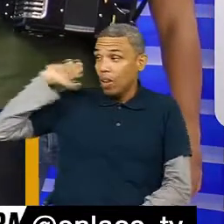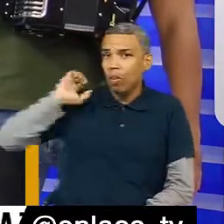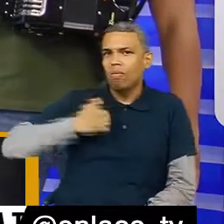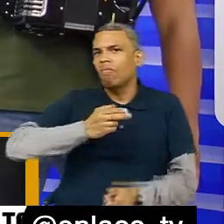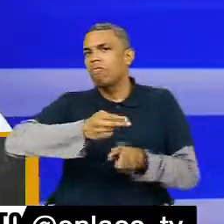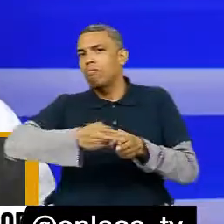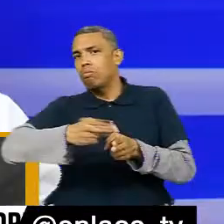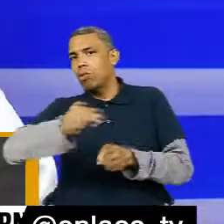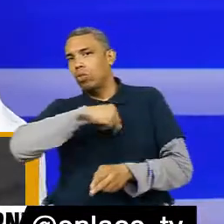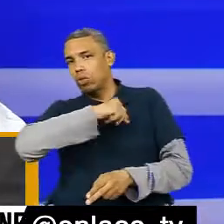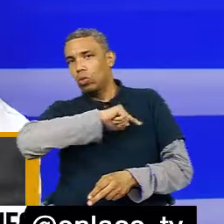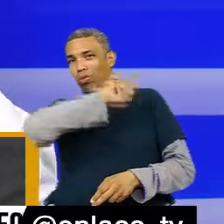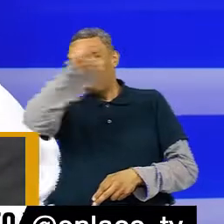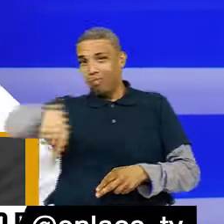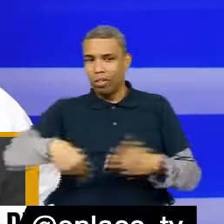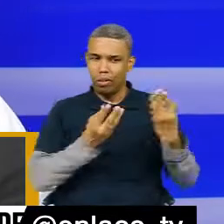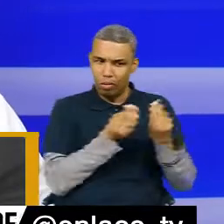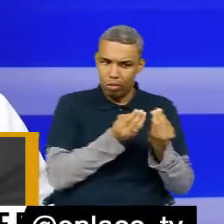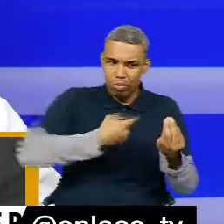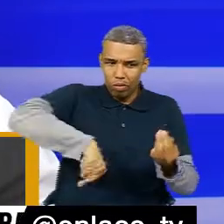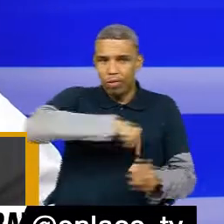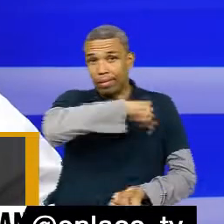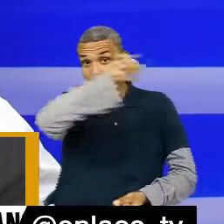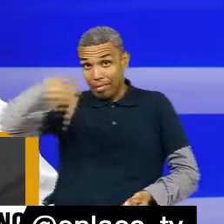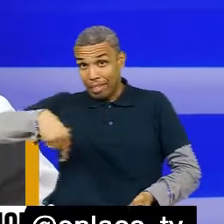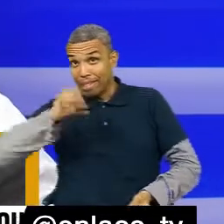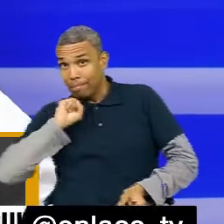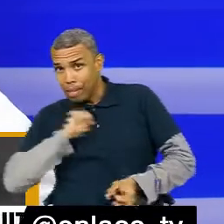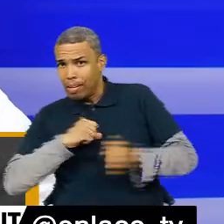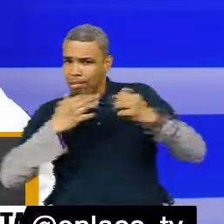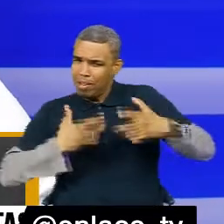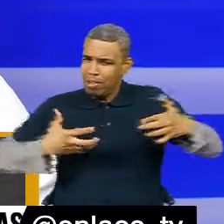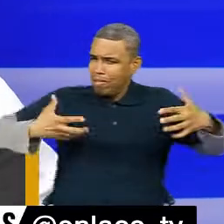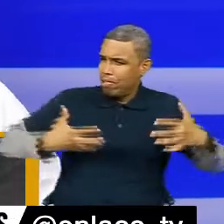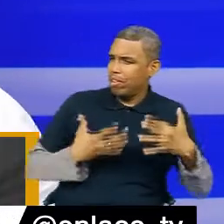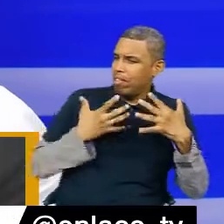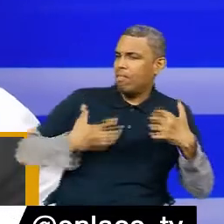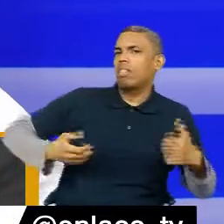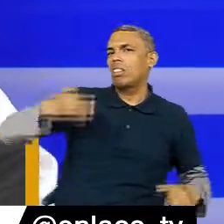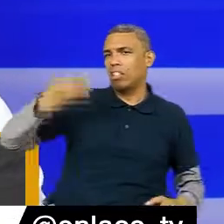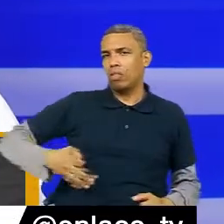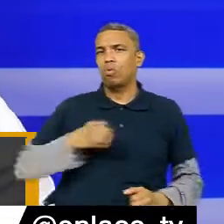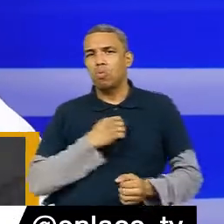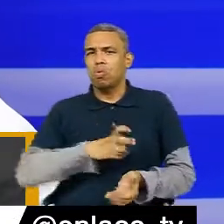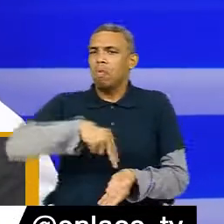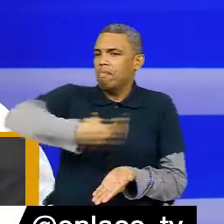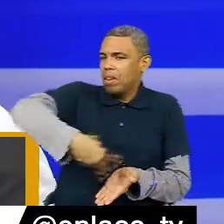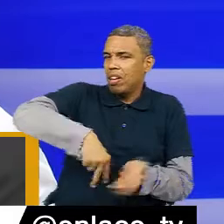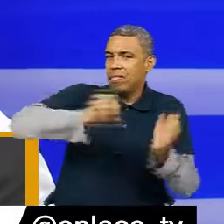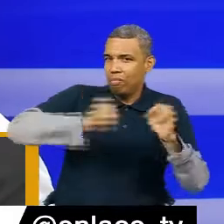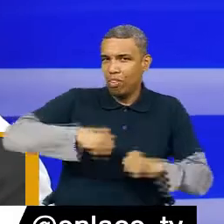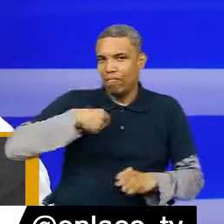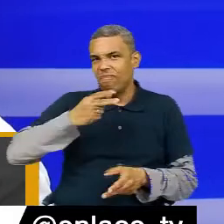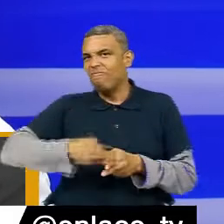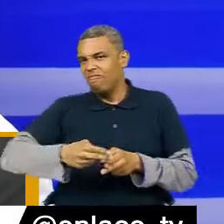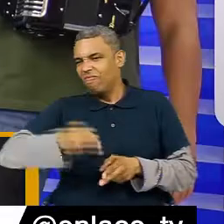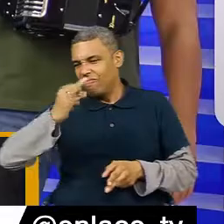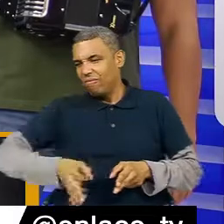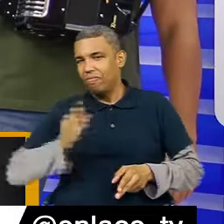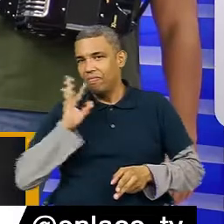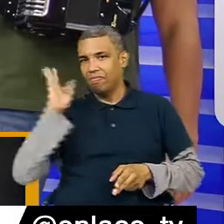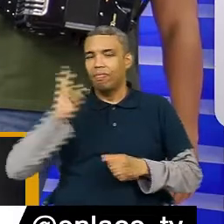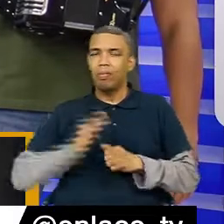Bermeja presentando no solo Amor Bendito sino también las canciones que mucha gente aquí ha gustado de mi música y Dios mediante aquí vamos a estar. Listo, muchachos,